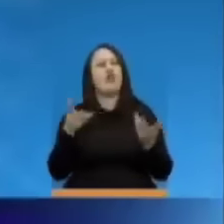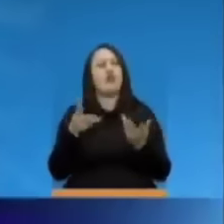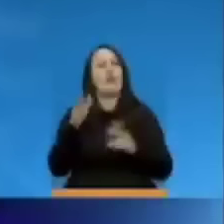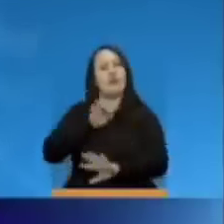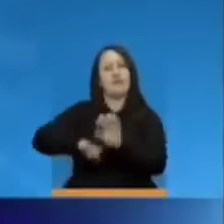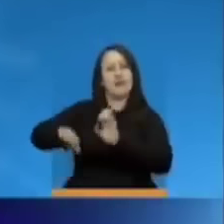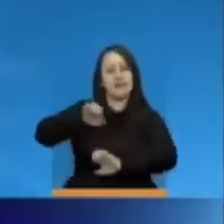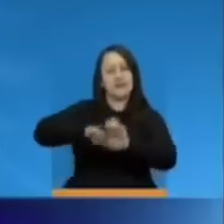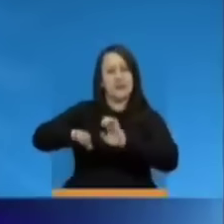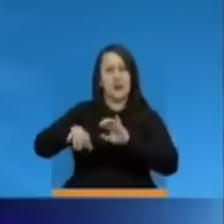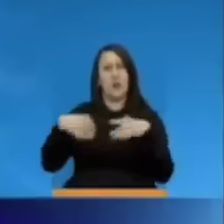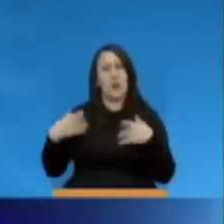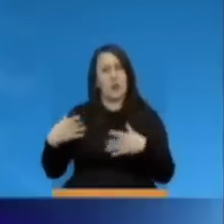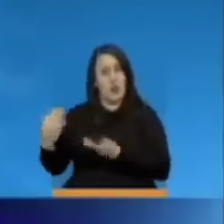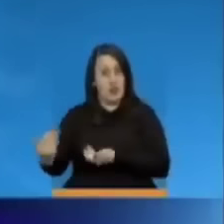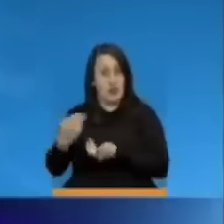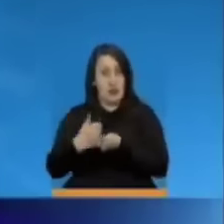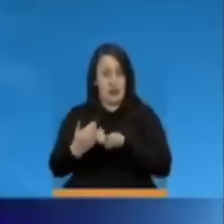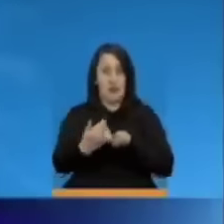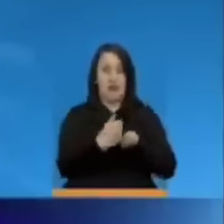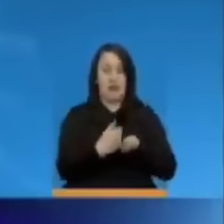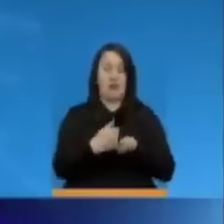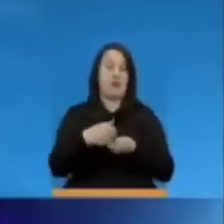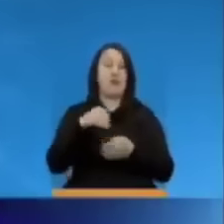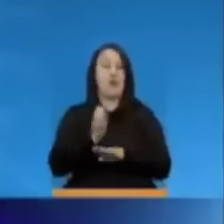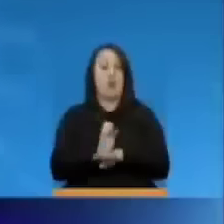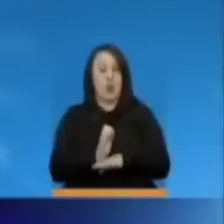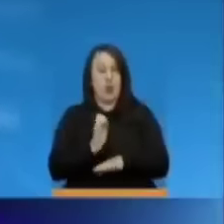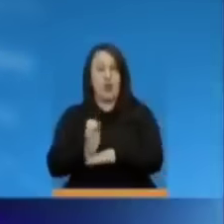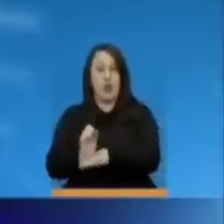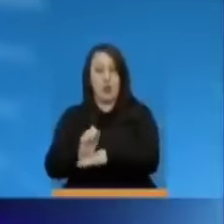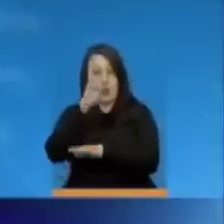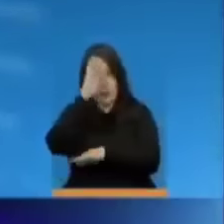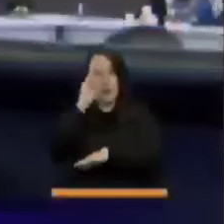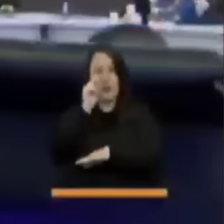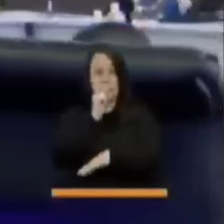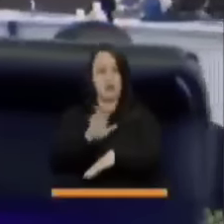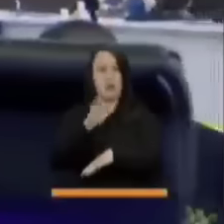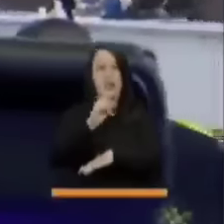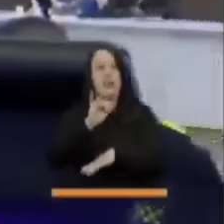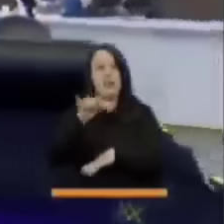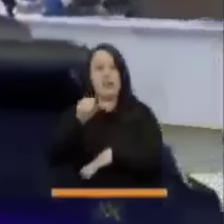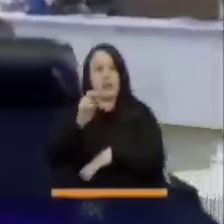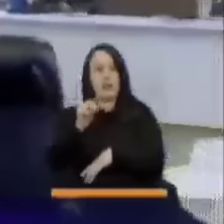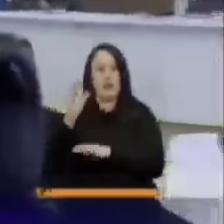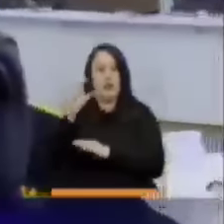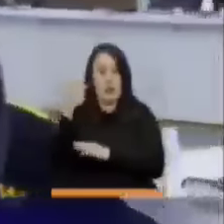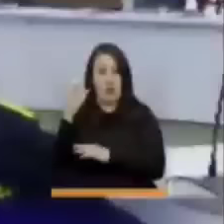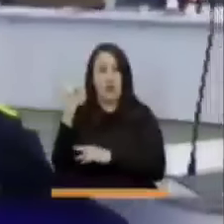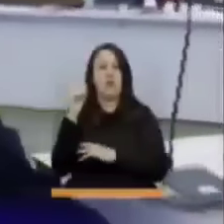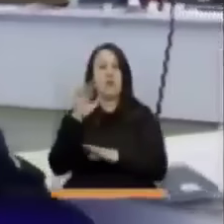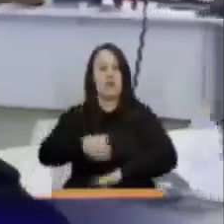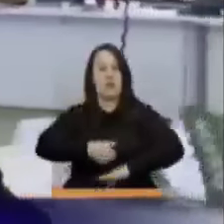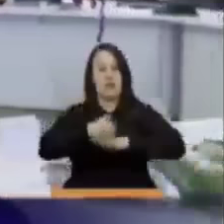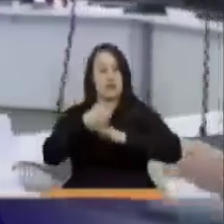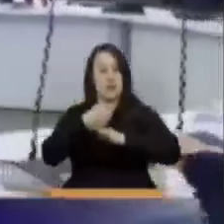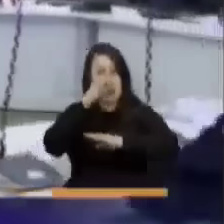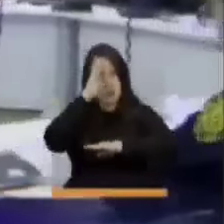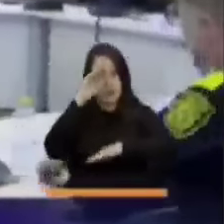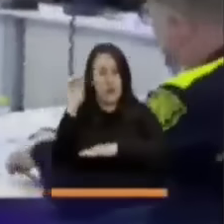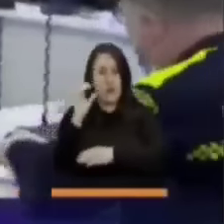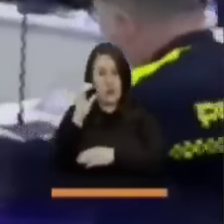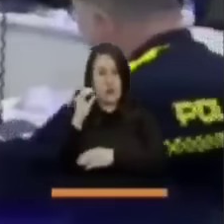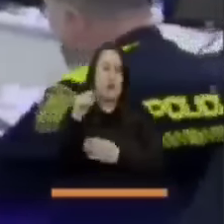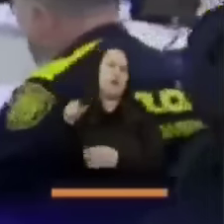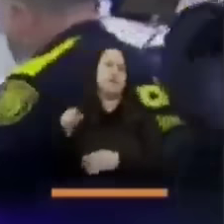Defensa. Clientes: Senaín Ecuador, Comaco Ecuador, Policía Nacional Dijín Colombia, Dirección Nacional de Inteligencia Colombia, Policía Nacional